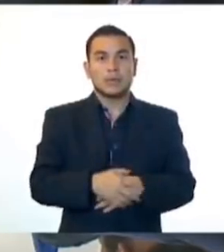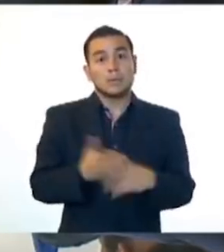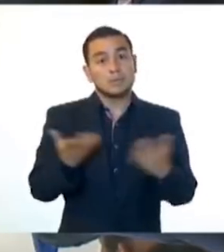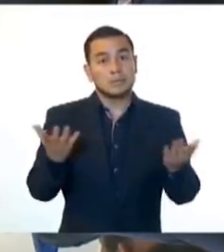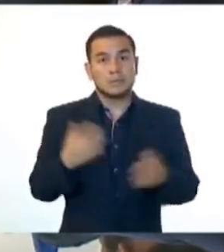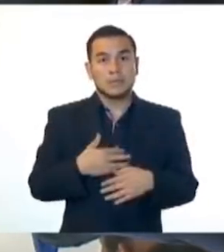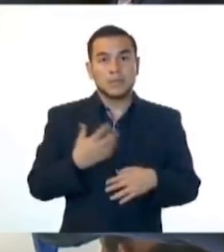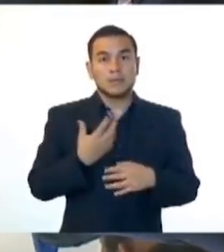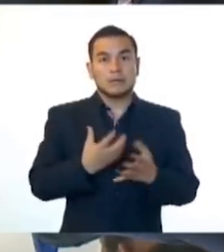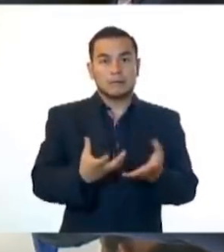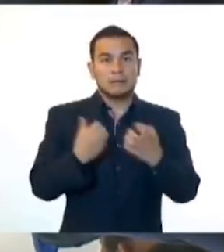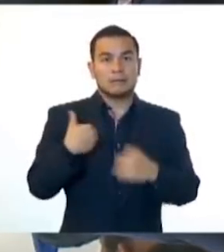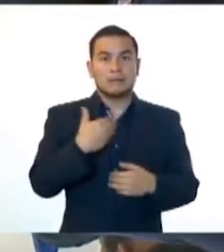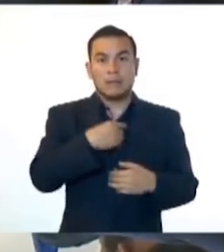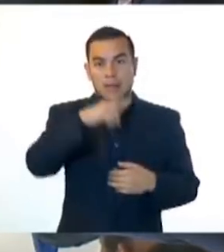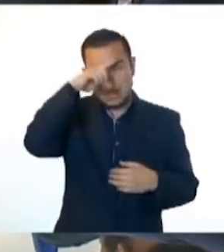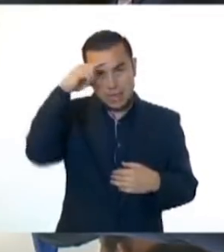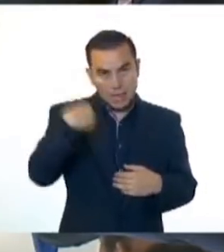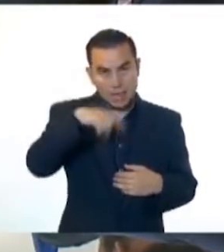con otro montón de ministerios